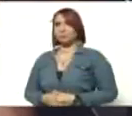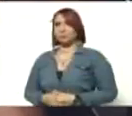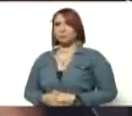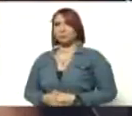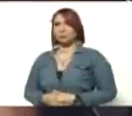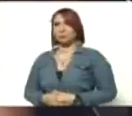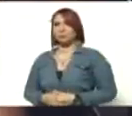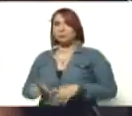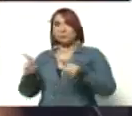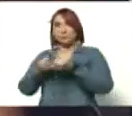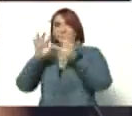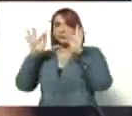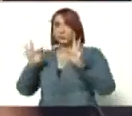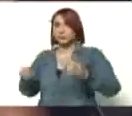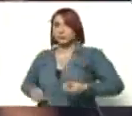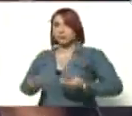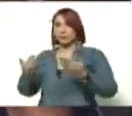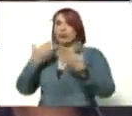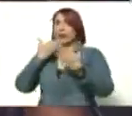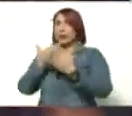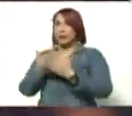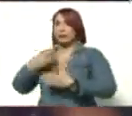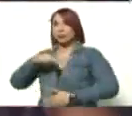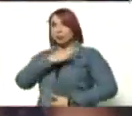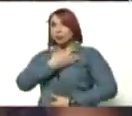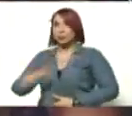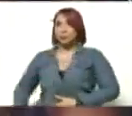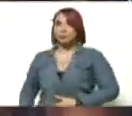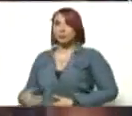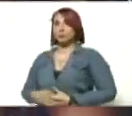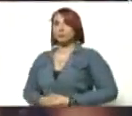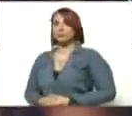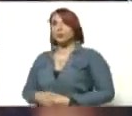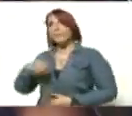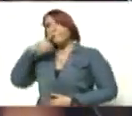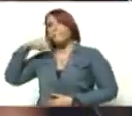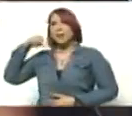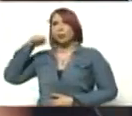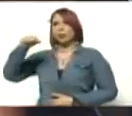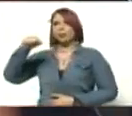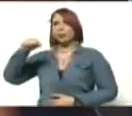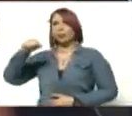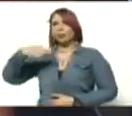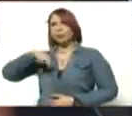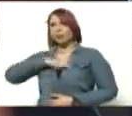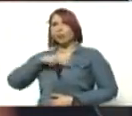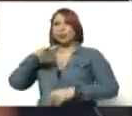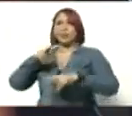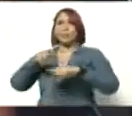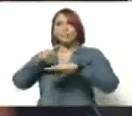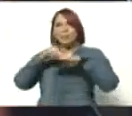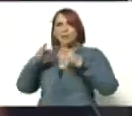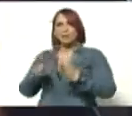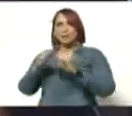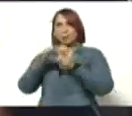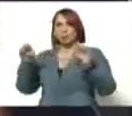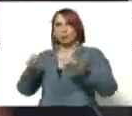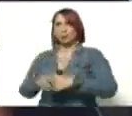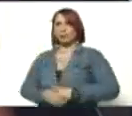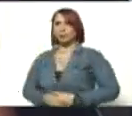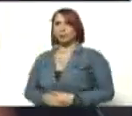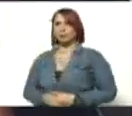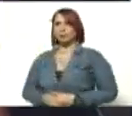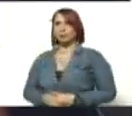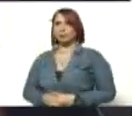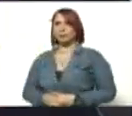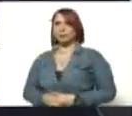De igual forma, darle las gracias a nuestro presidente Nicolás Maduro y a nuestra ministra del Poder Popular de la Educación,